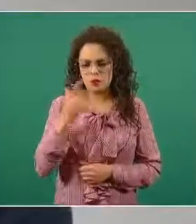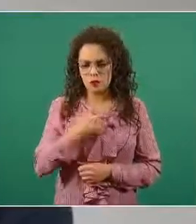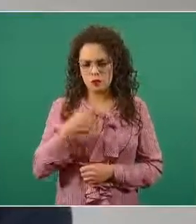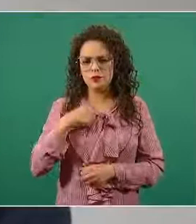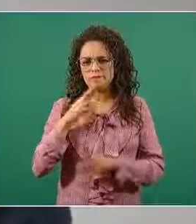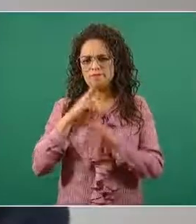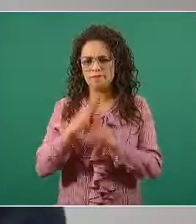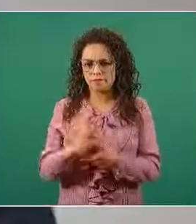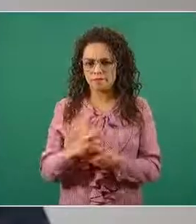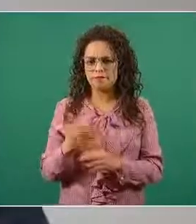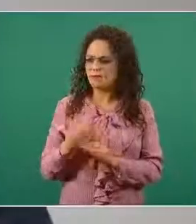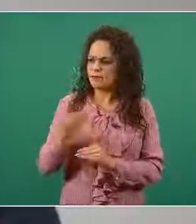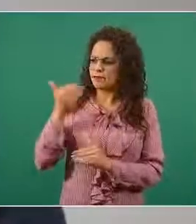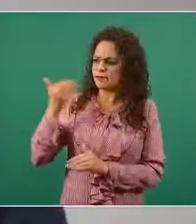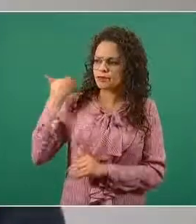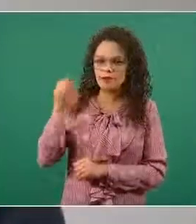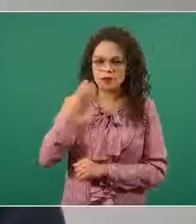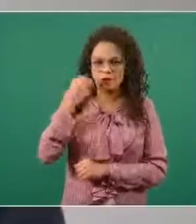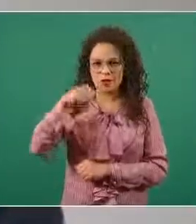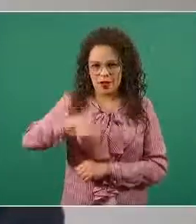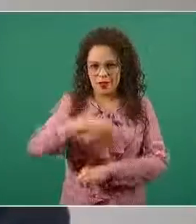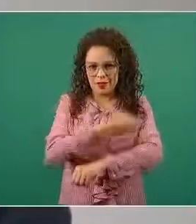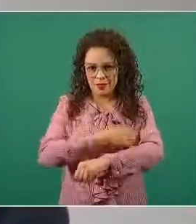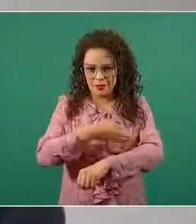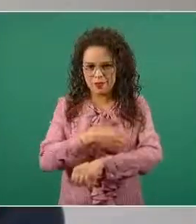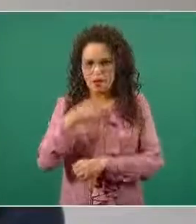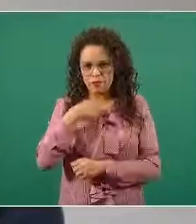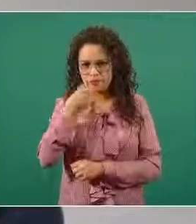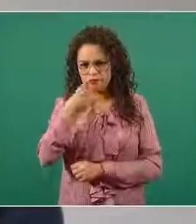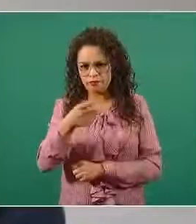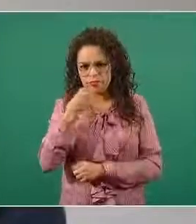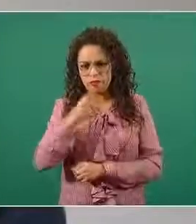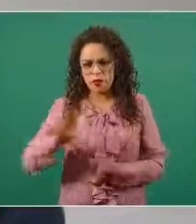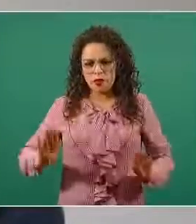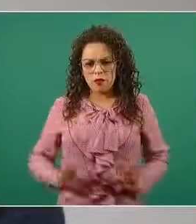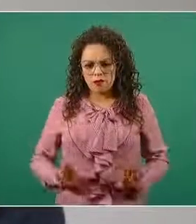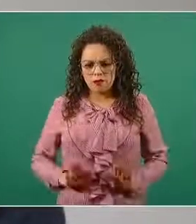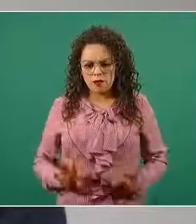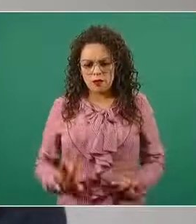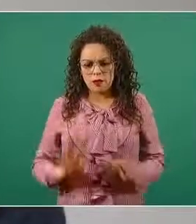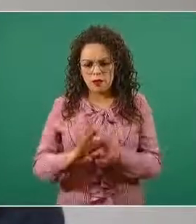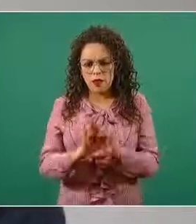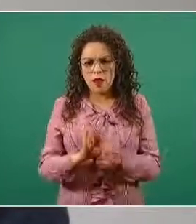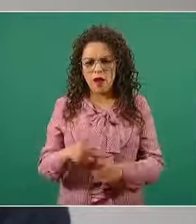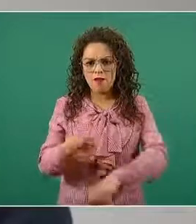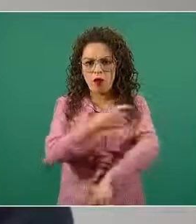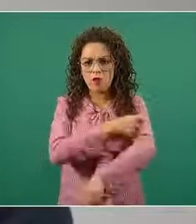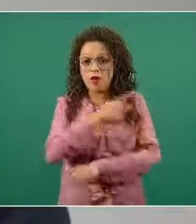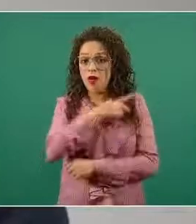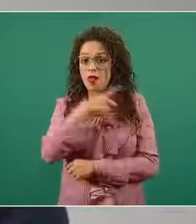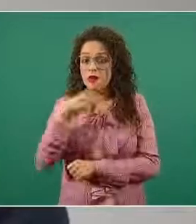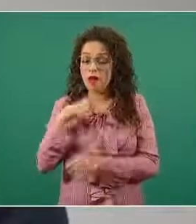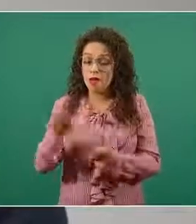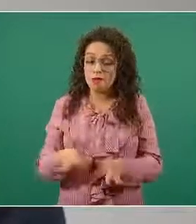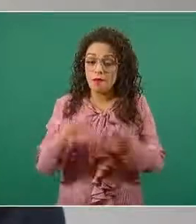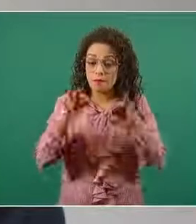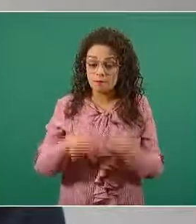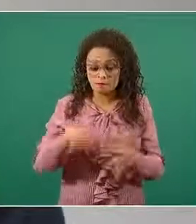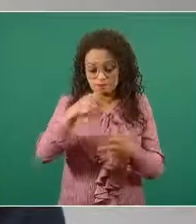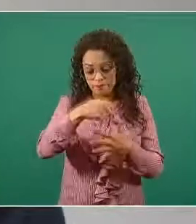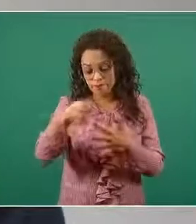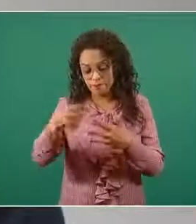previas, recordemos que hay 3 características que las vacunas deben de cumplir como mínimo, y la eficacia,